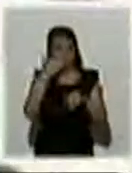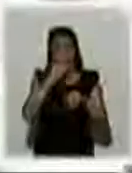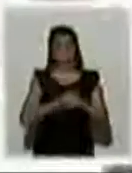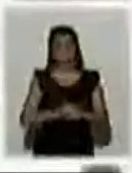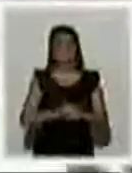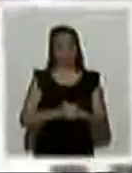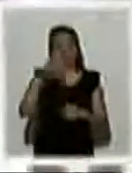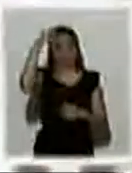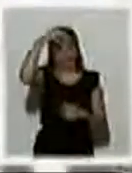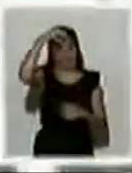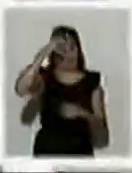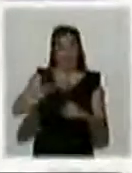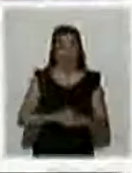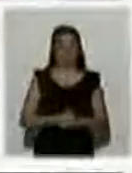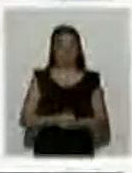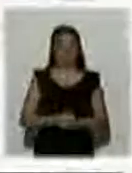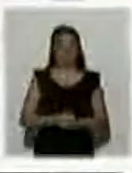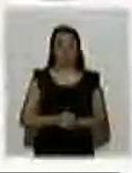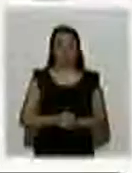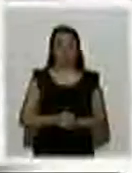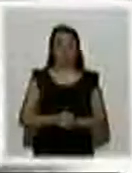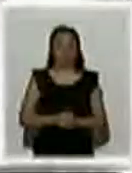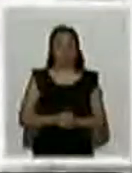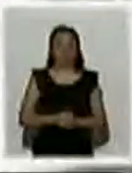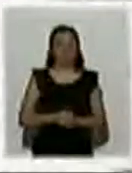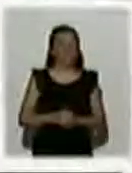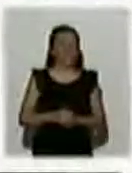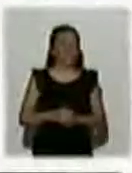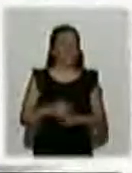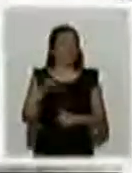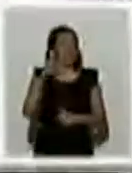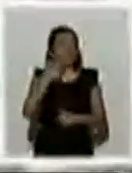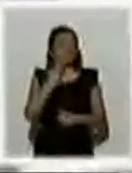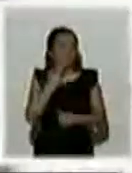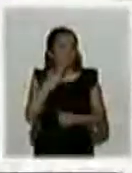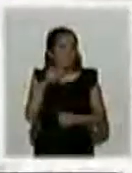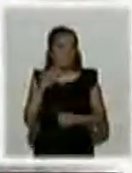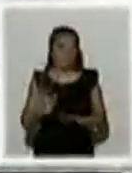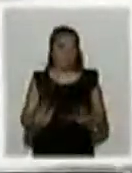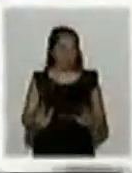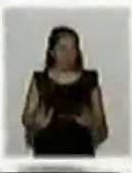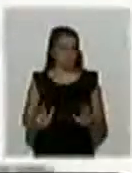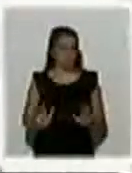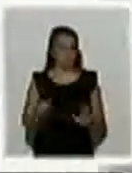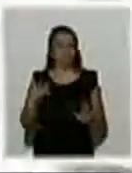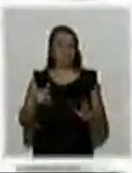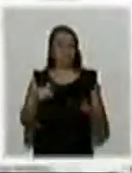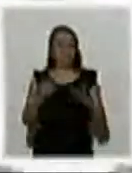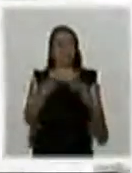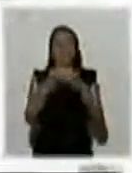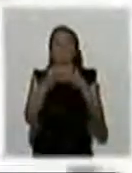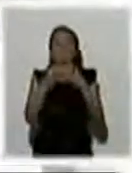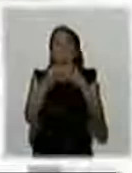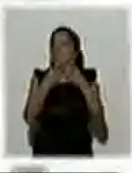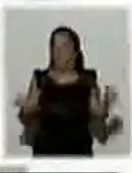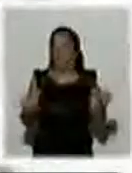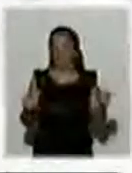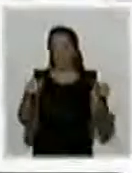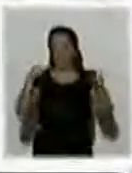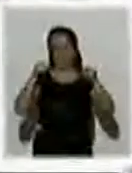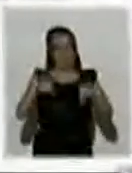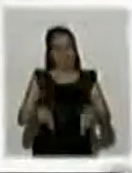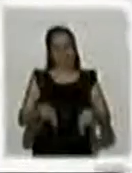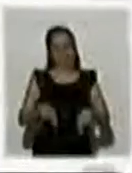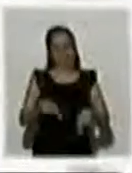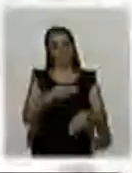duda, hay un ciclo político institucional que termina el 27 de octubre. Y hay un nuevo ciclo que comienza